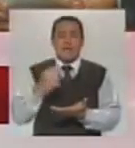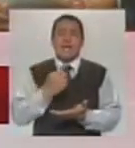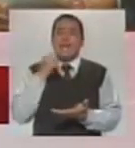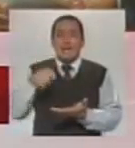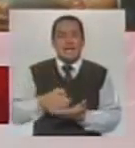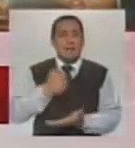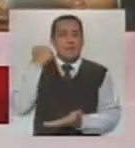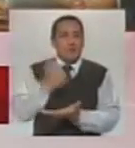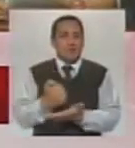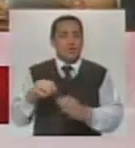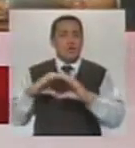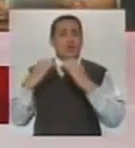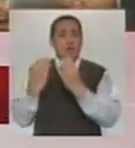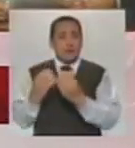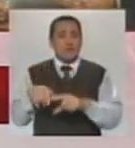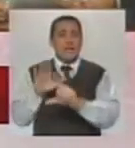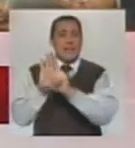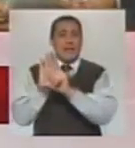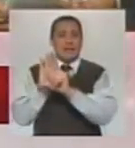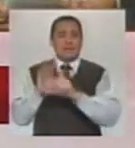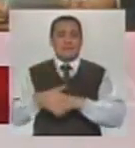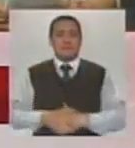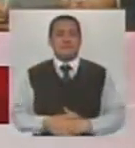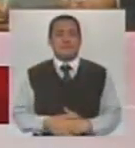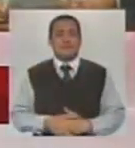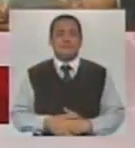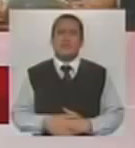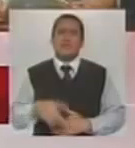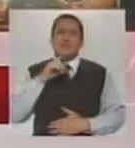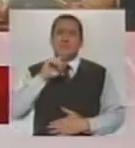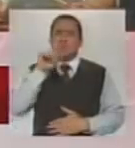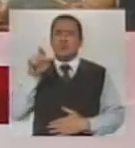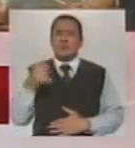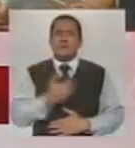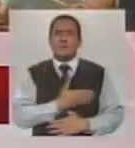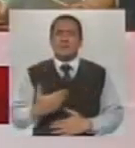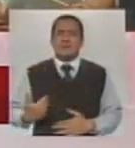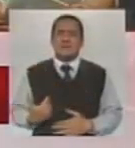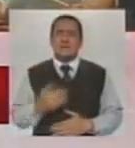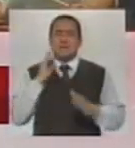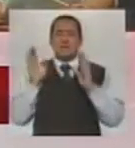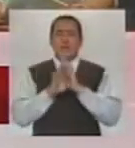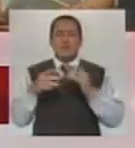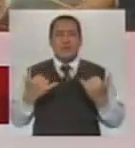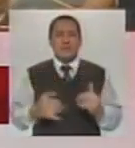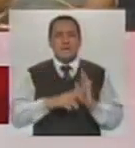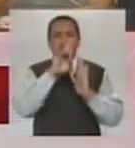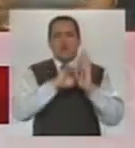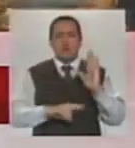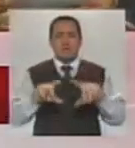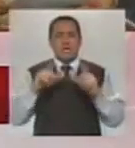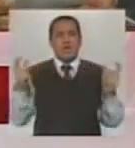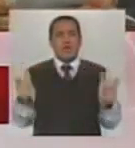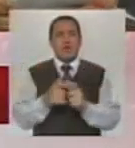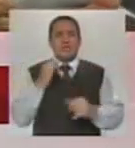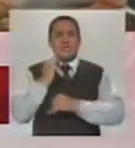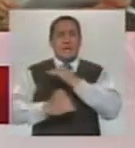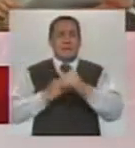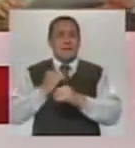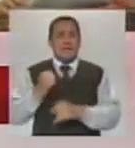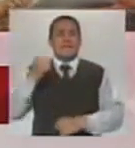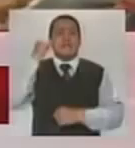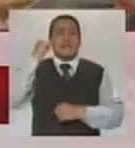la aprobación del Congreso de la ley. Presidente, pasando a otro tema, esta resolución de la Corte Interamericana de Derechos